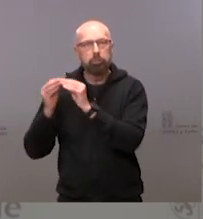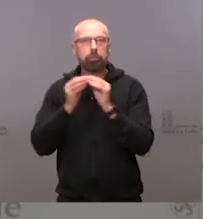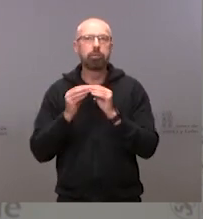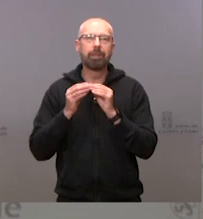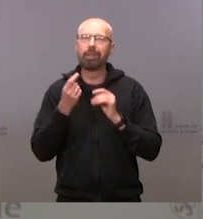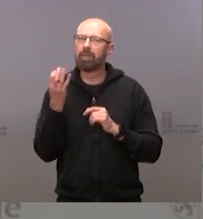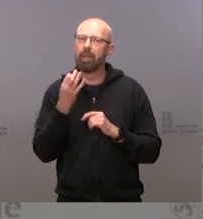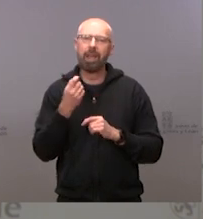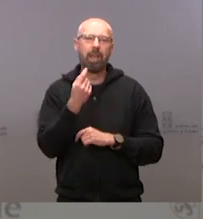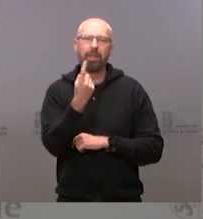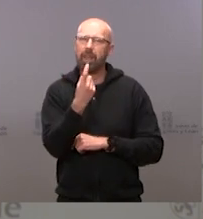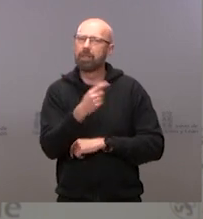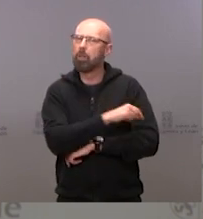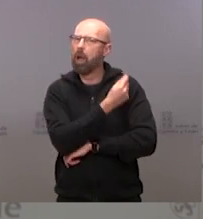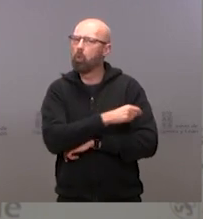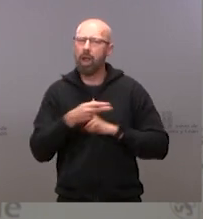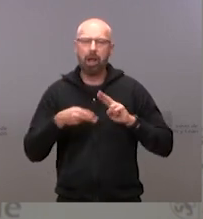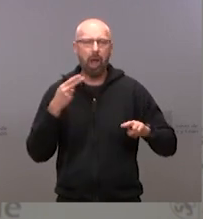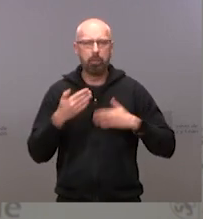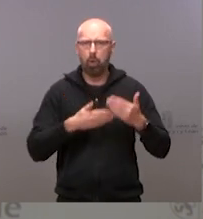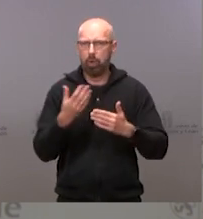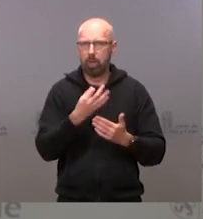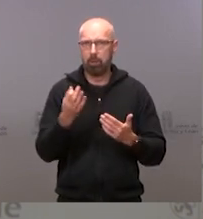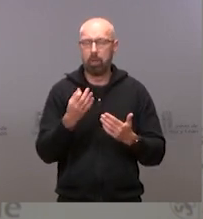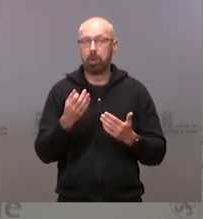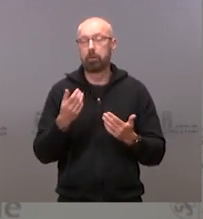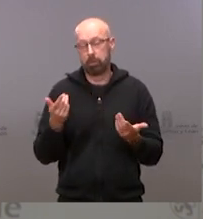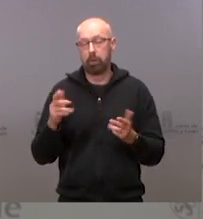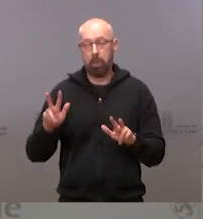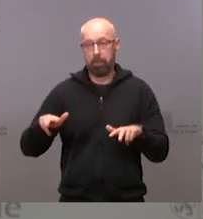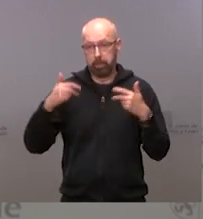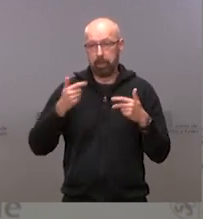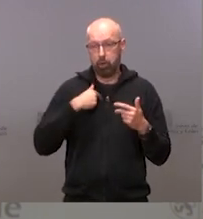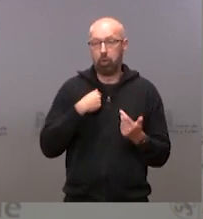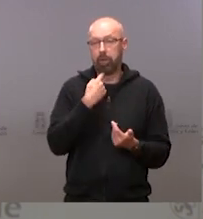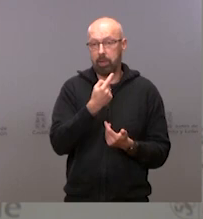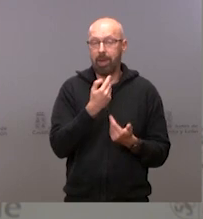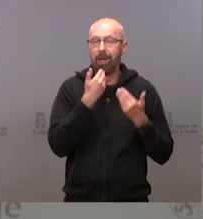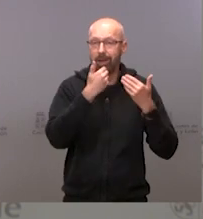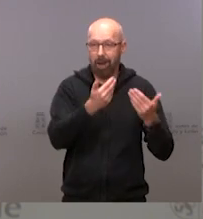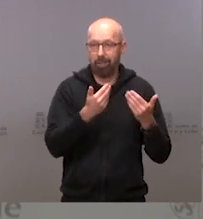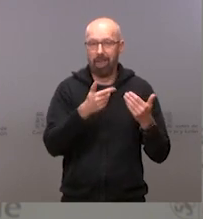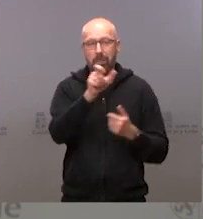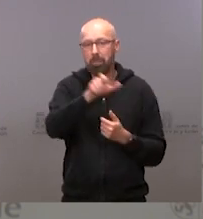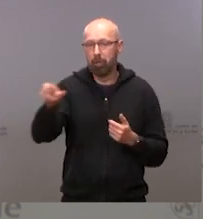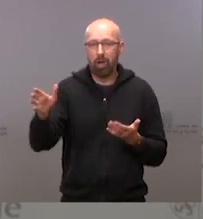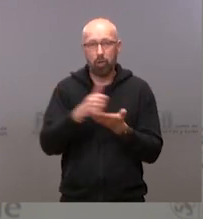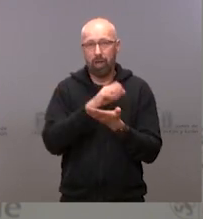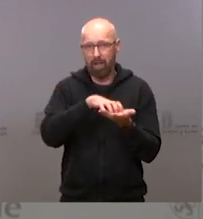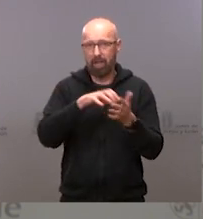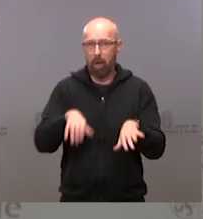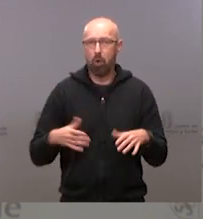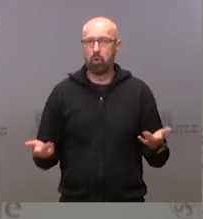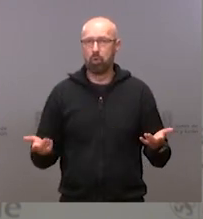vacunar con rapidez y me van a permitir la pequeña licencia de agradecer a toda la población de castilla y león'